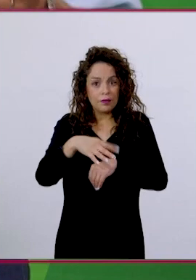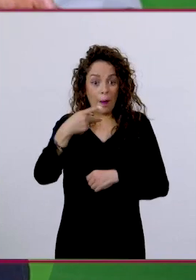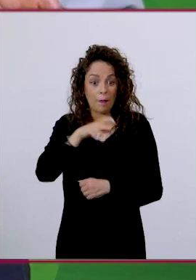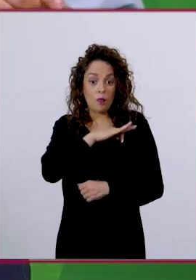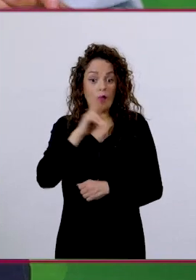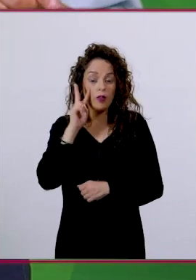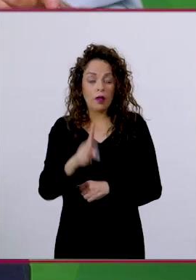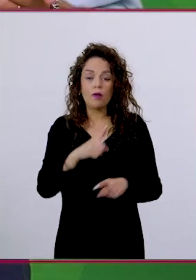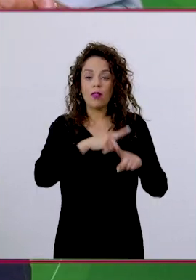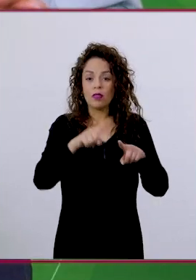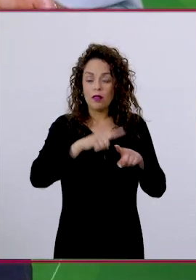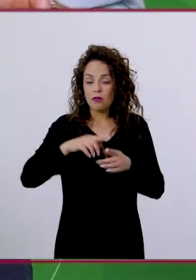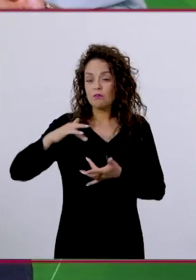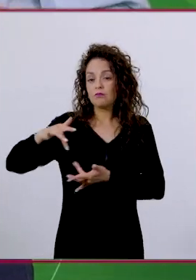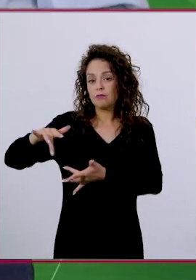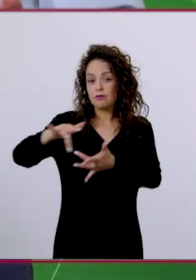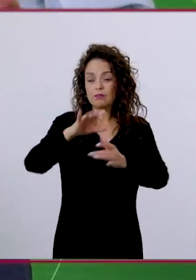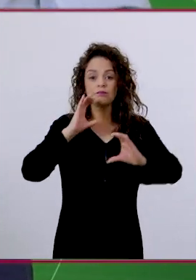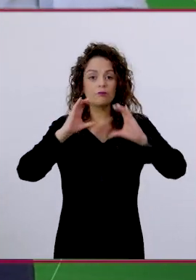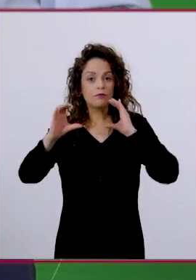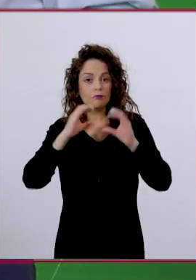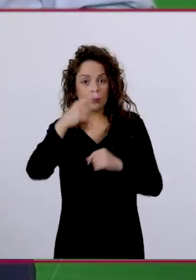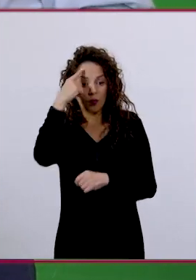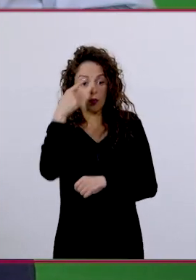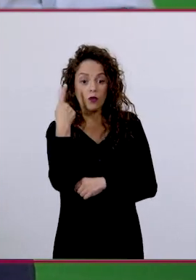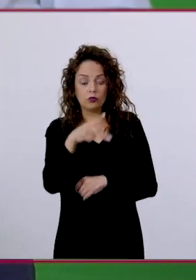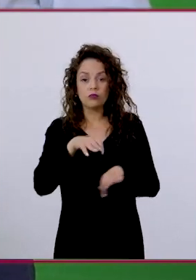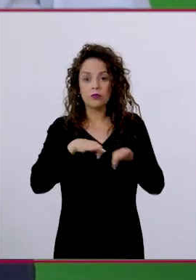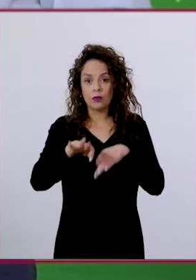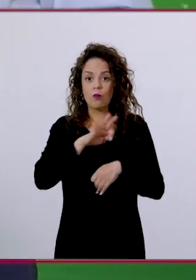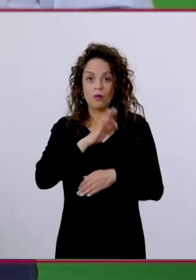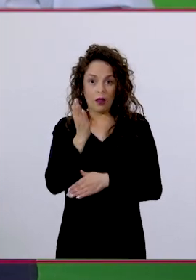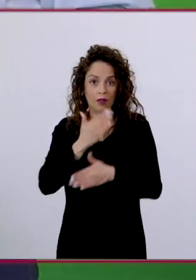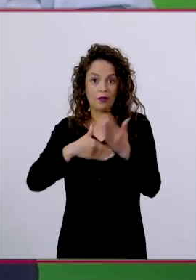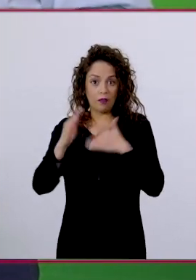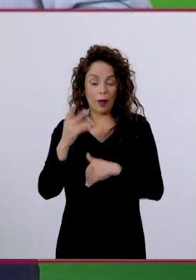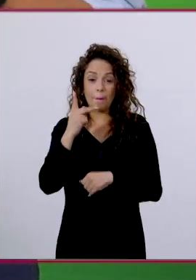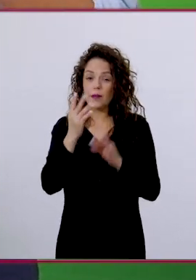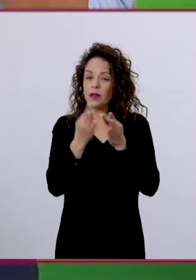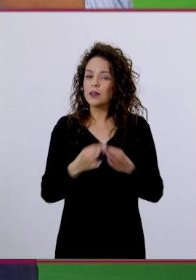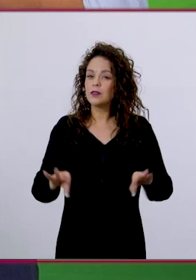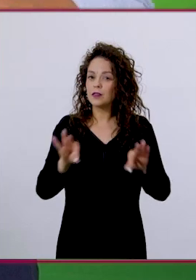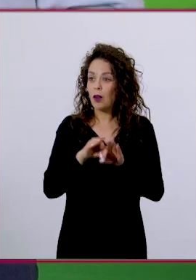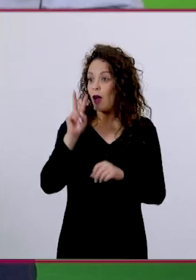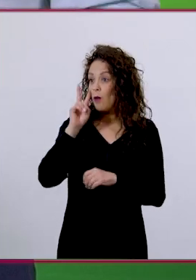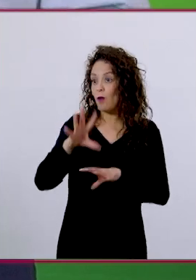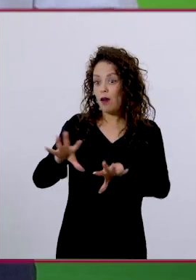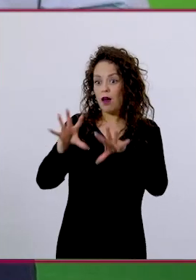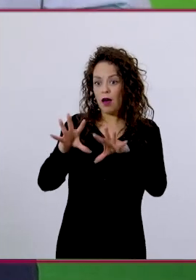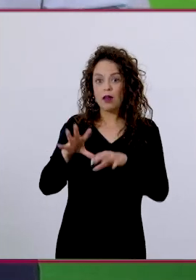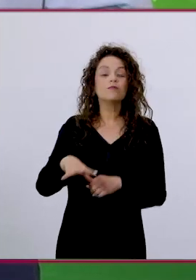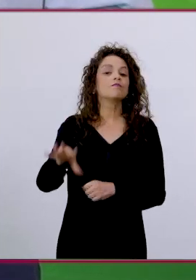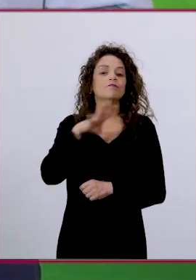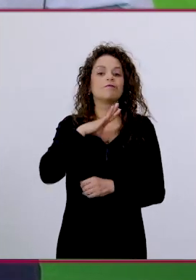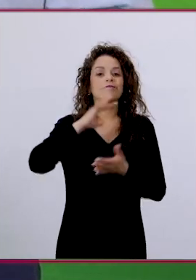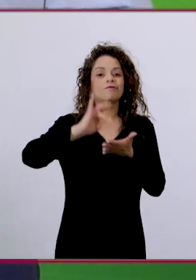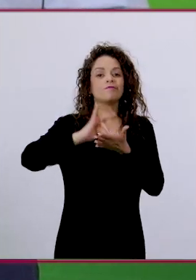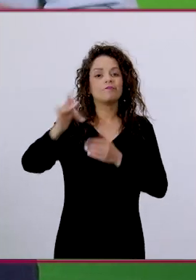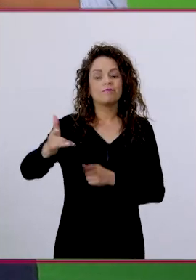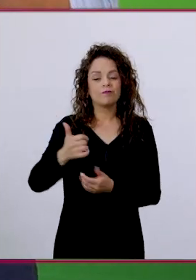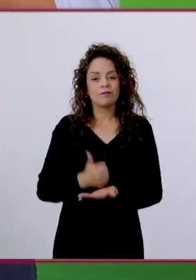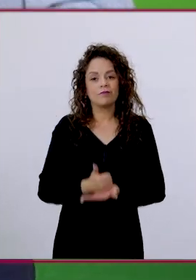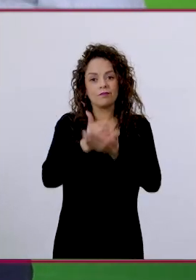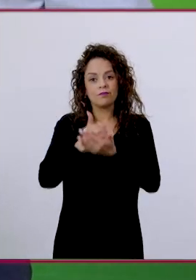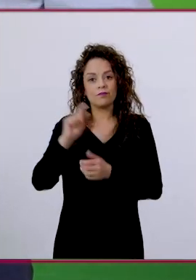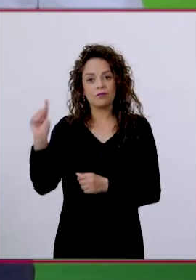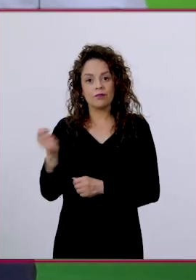las herramientas de comunicación digital que utilizaron en su trabajo, pero también es importante resaltar, Shada, la ventaja de contar con las tecnologías que nos aproximan